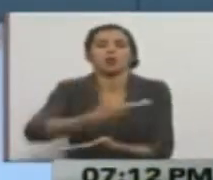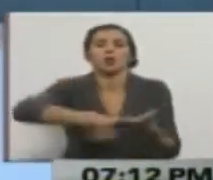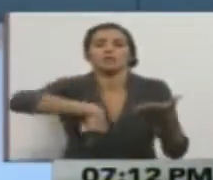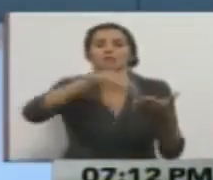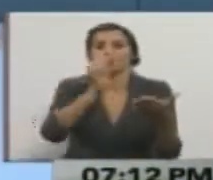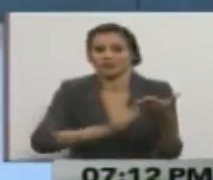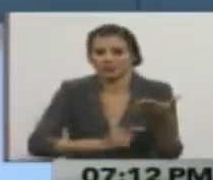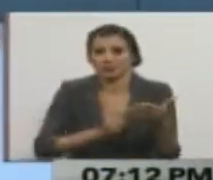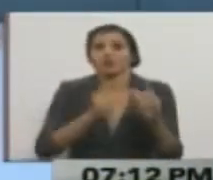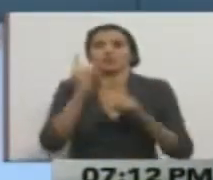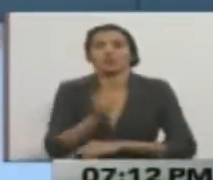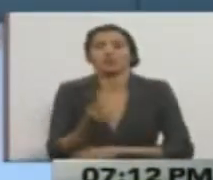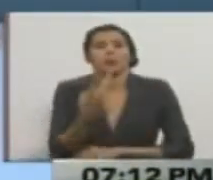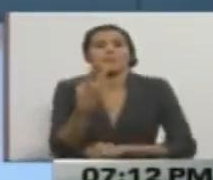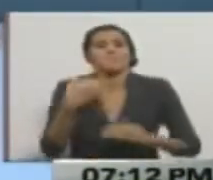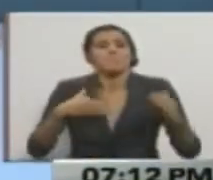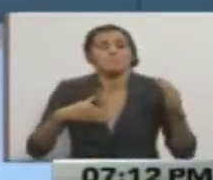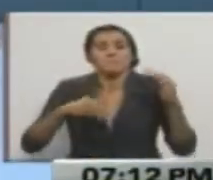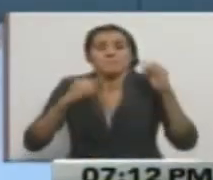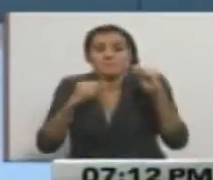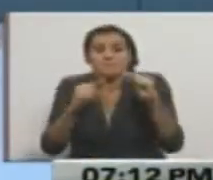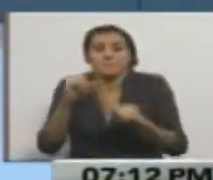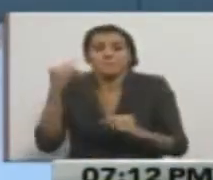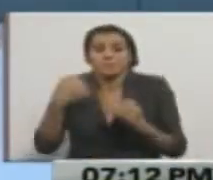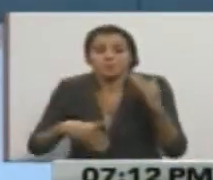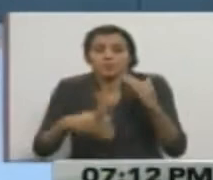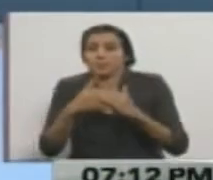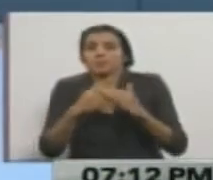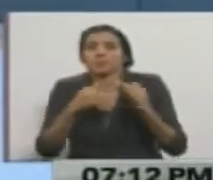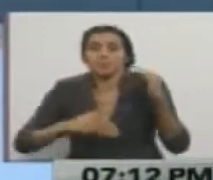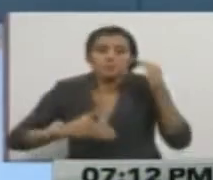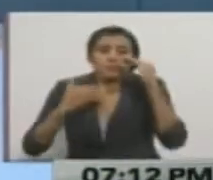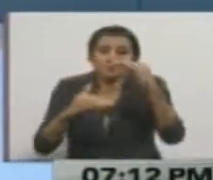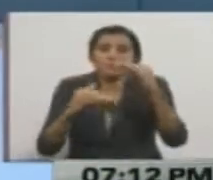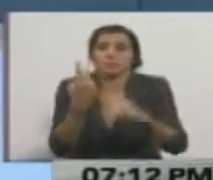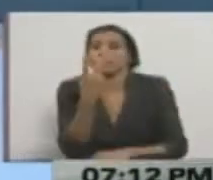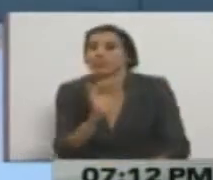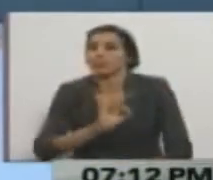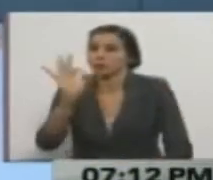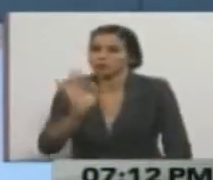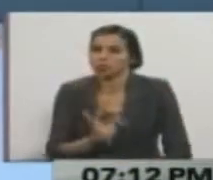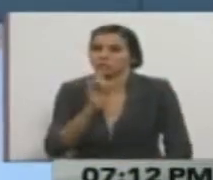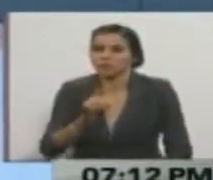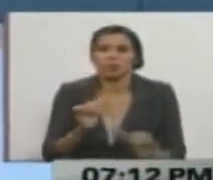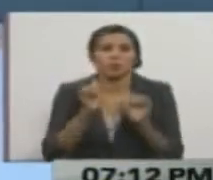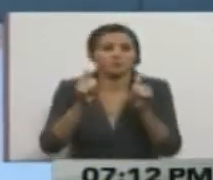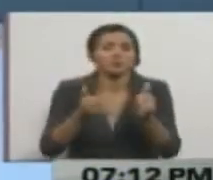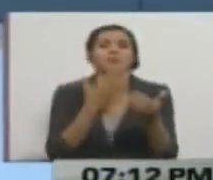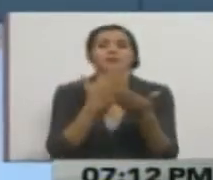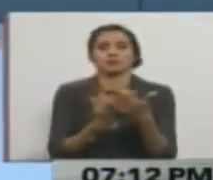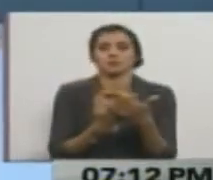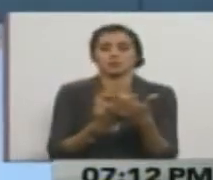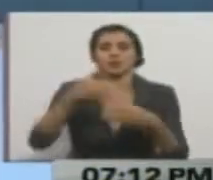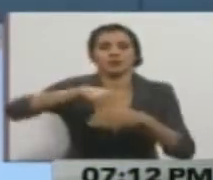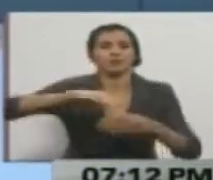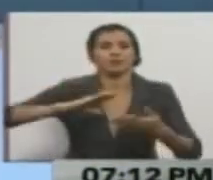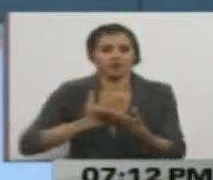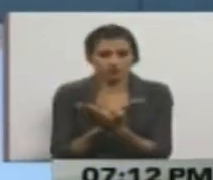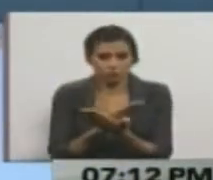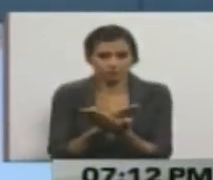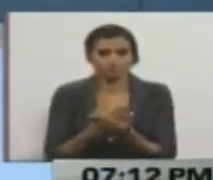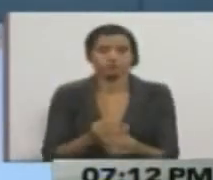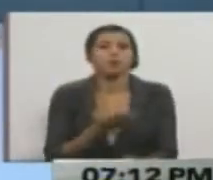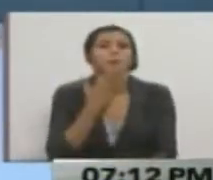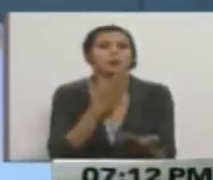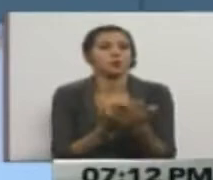de 20% del registro electoral para la activación del referéndum